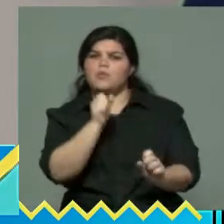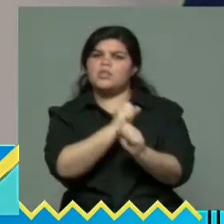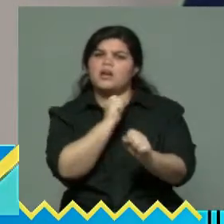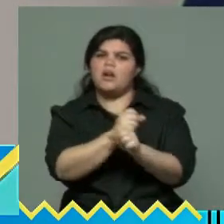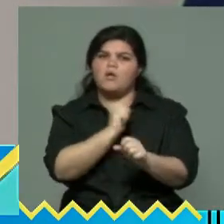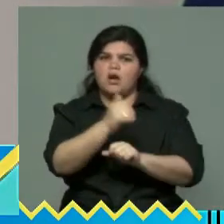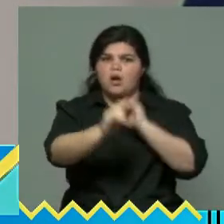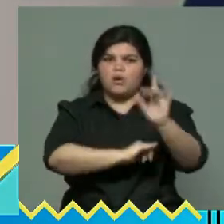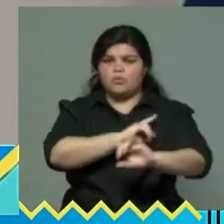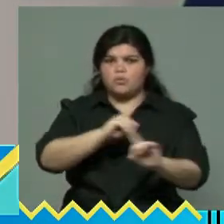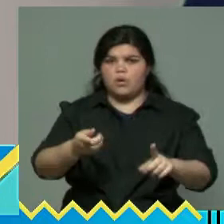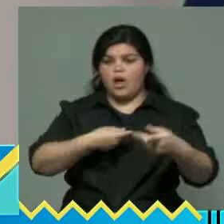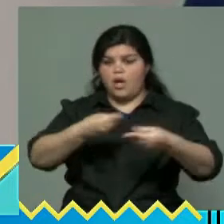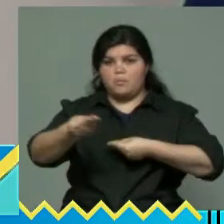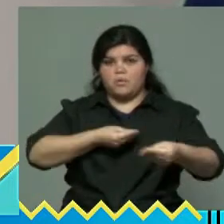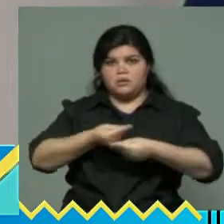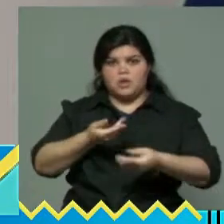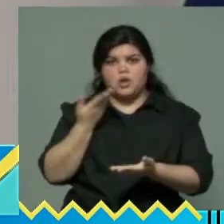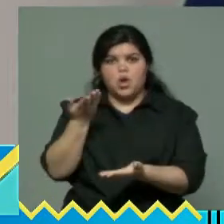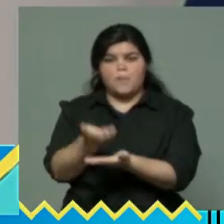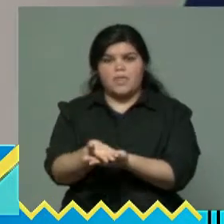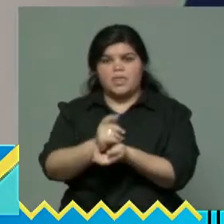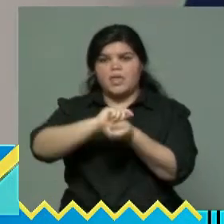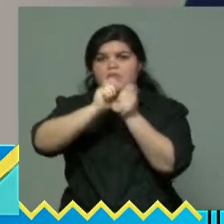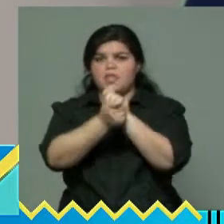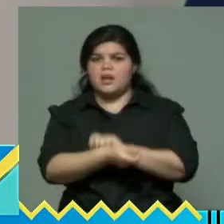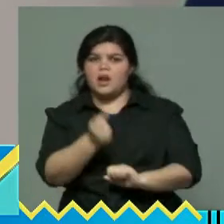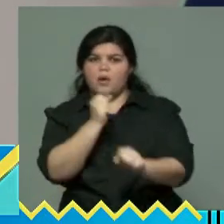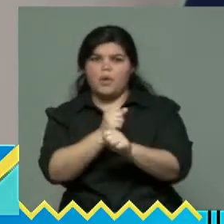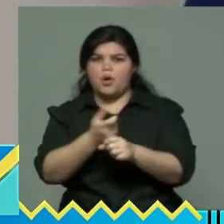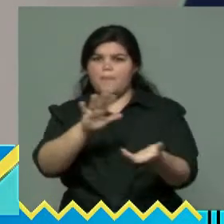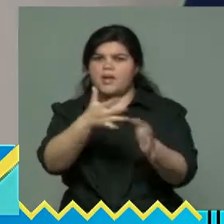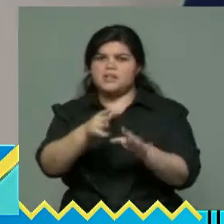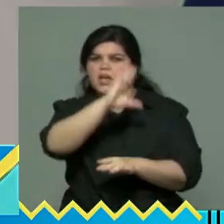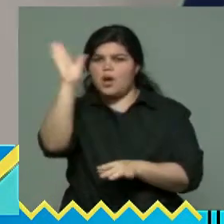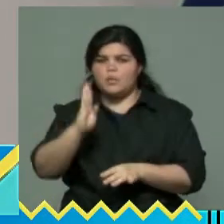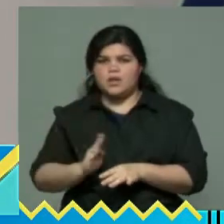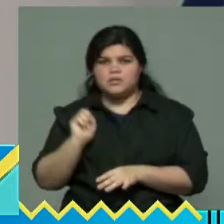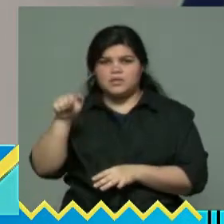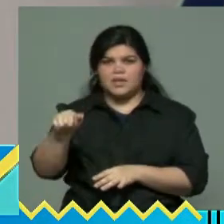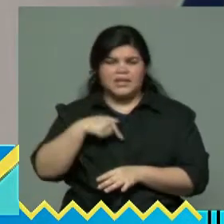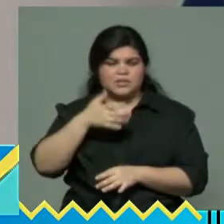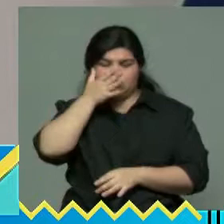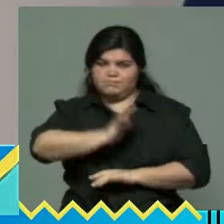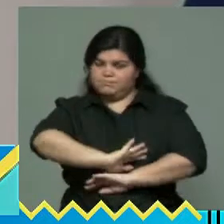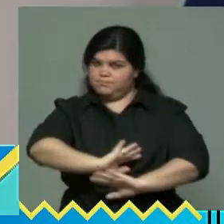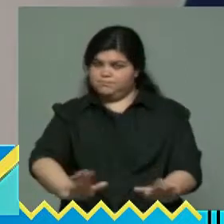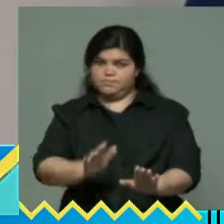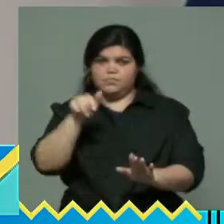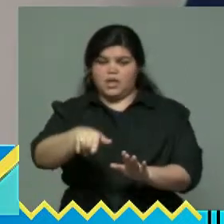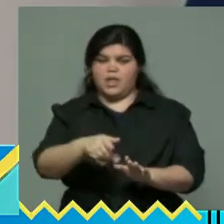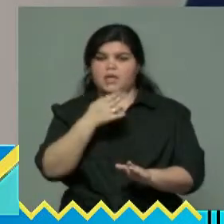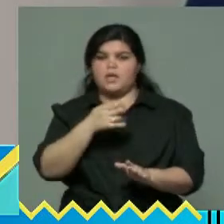sector de empresarios que reclaman una reforma laboral más tipo a la de Brasil, que es brutal con respecto a los intereses de los